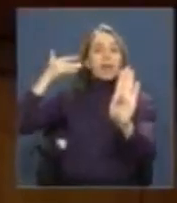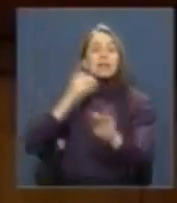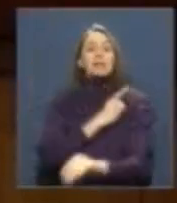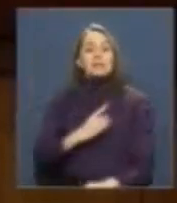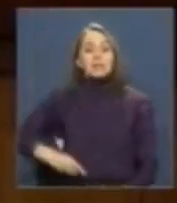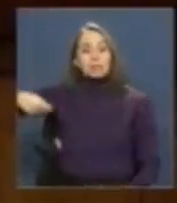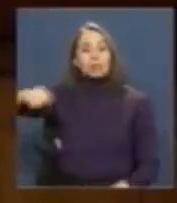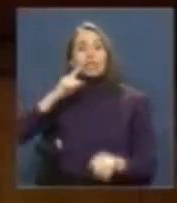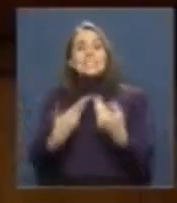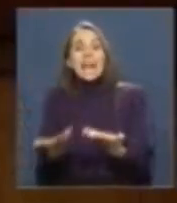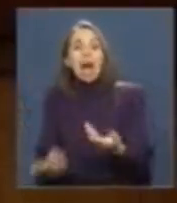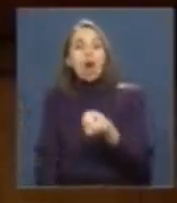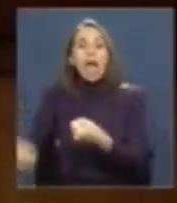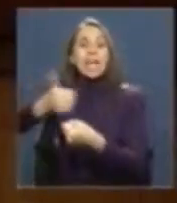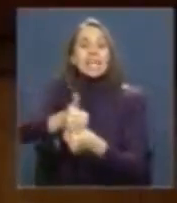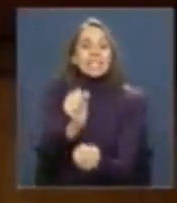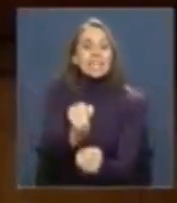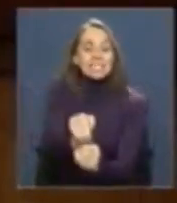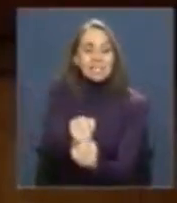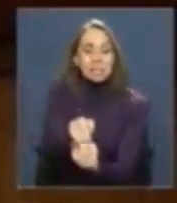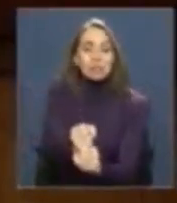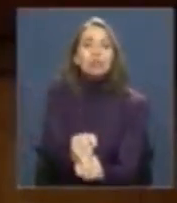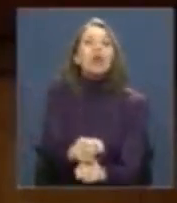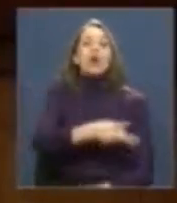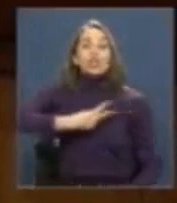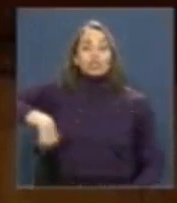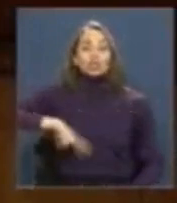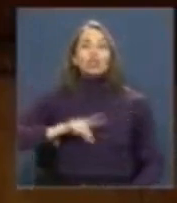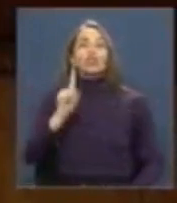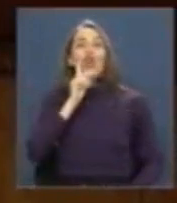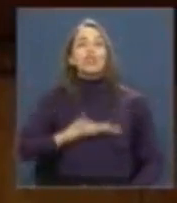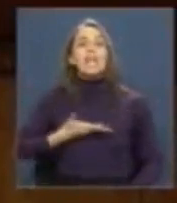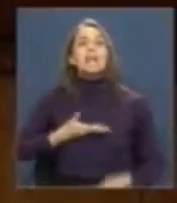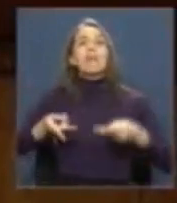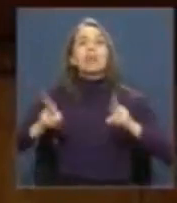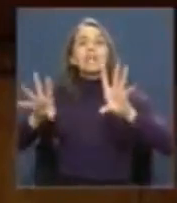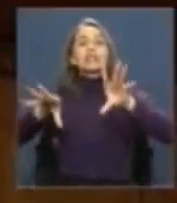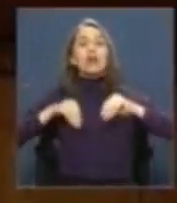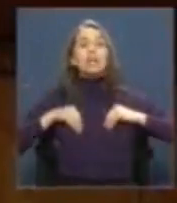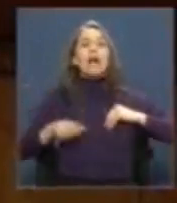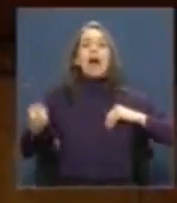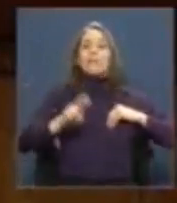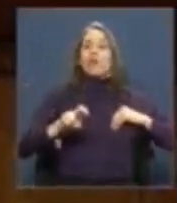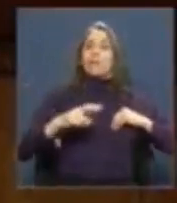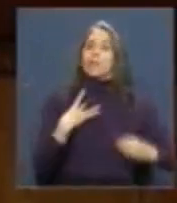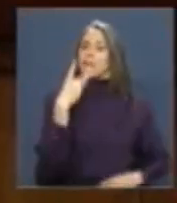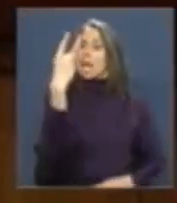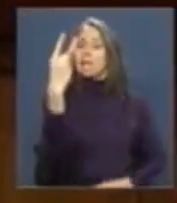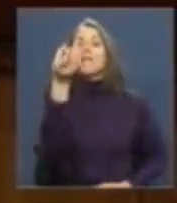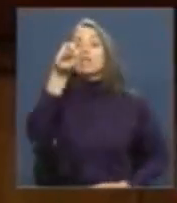estos no tienen no tenemos un derecho adquirido a ser reelegidos es sólo